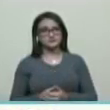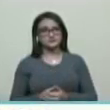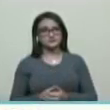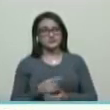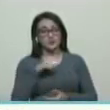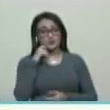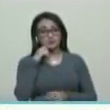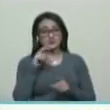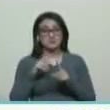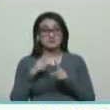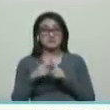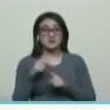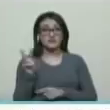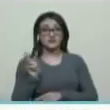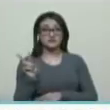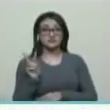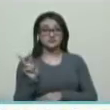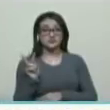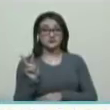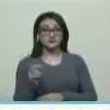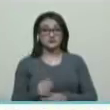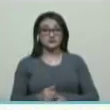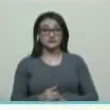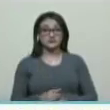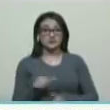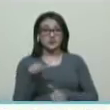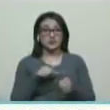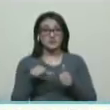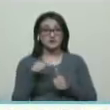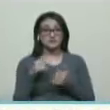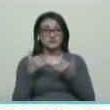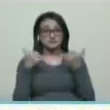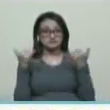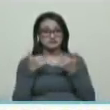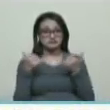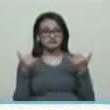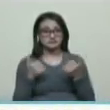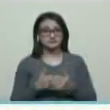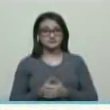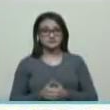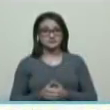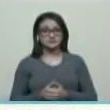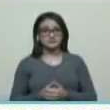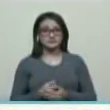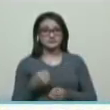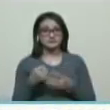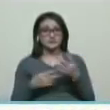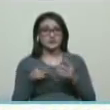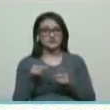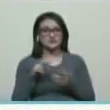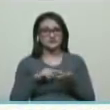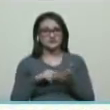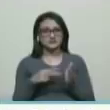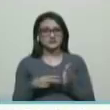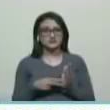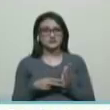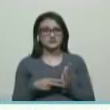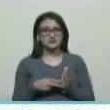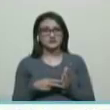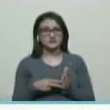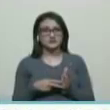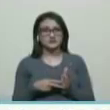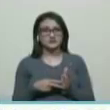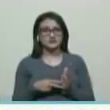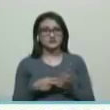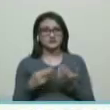Rusia y Venezuela. En el ámbito de la cooperación energética y todo lo que ha significado